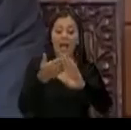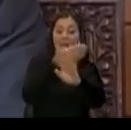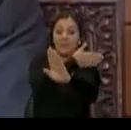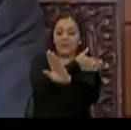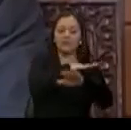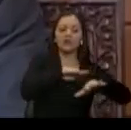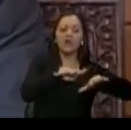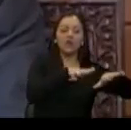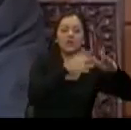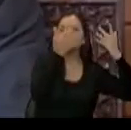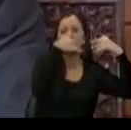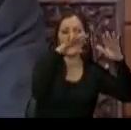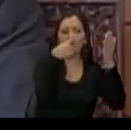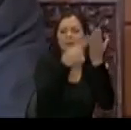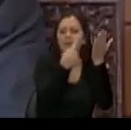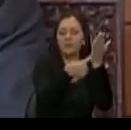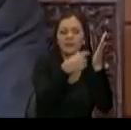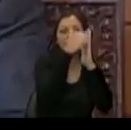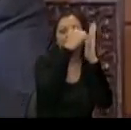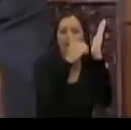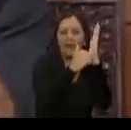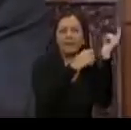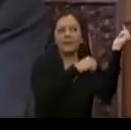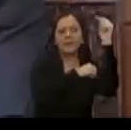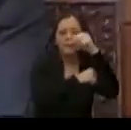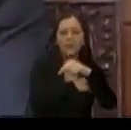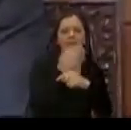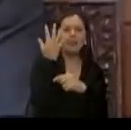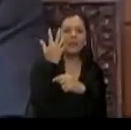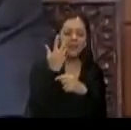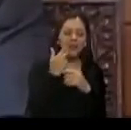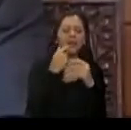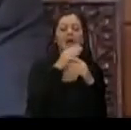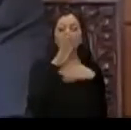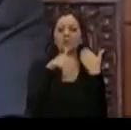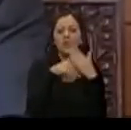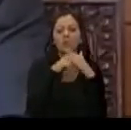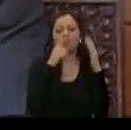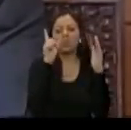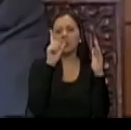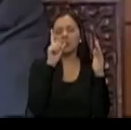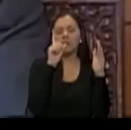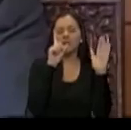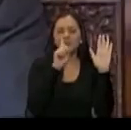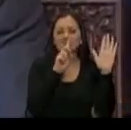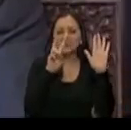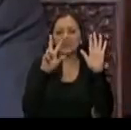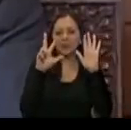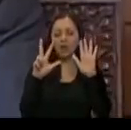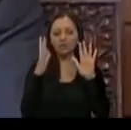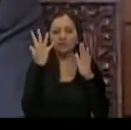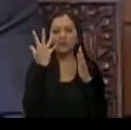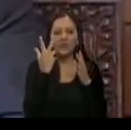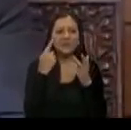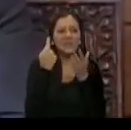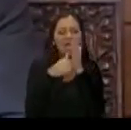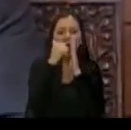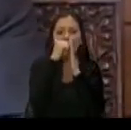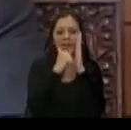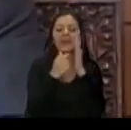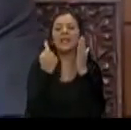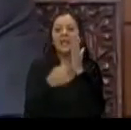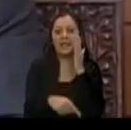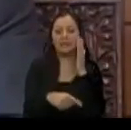Presentaremos en los próximos días un plan para que la ciudadanía conozca con detalle cómo desde